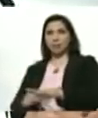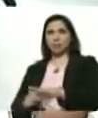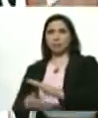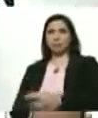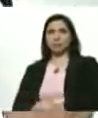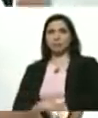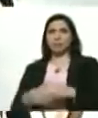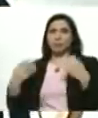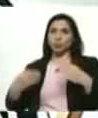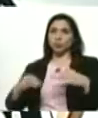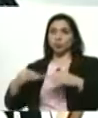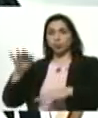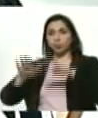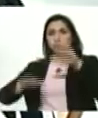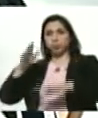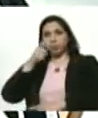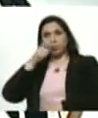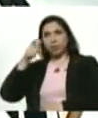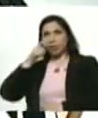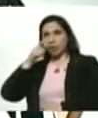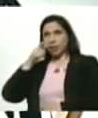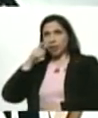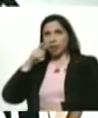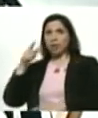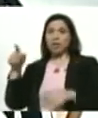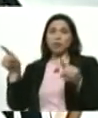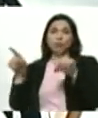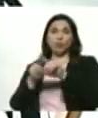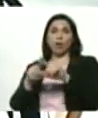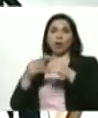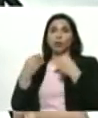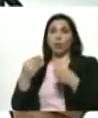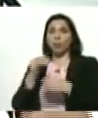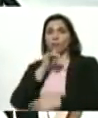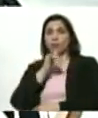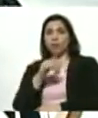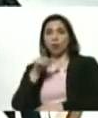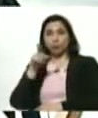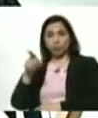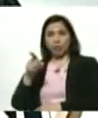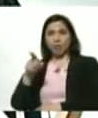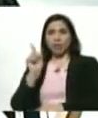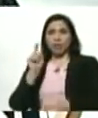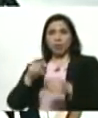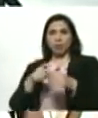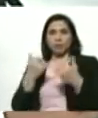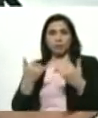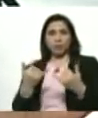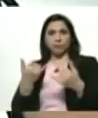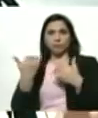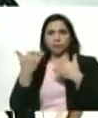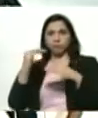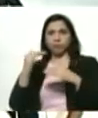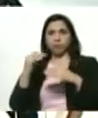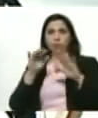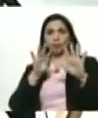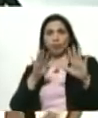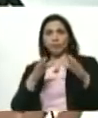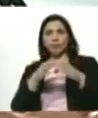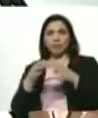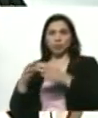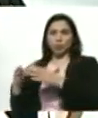normalidad relativa y vila da tal como usted lo ha informado se incorpora en esta etapa nueve